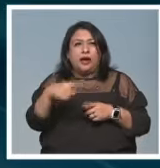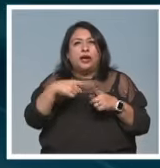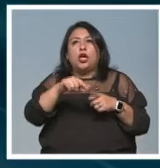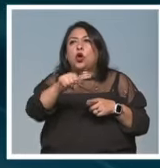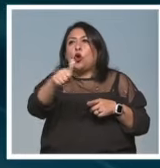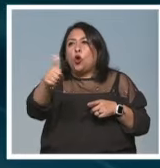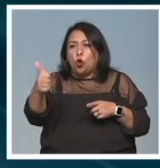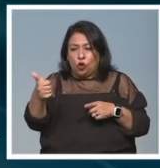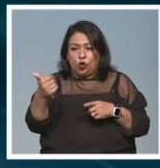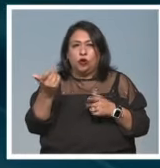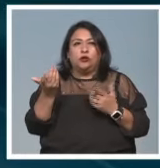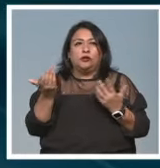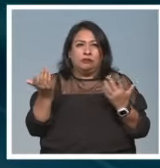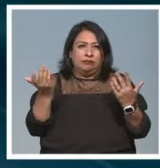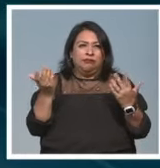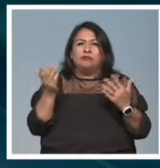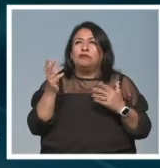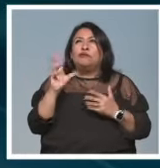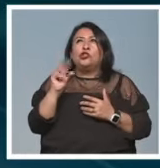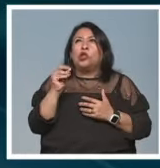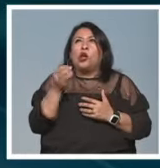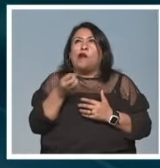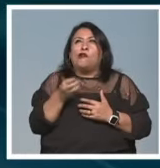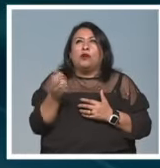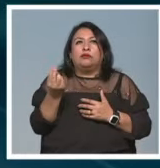otros, las otras, ¿no? Sin esta